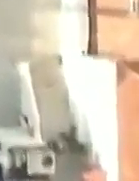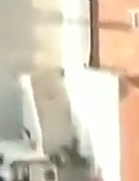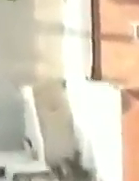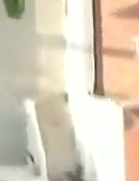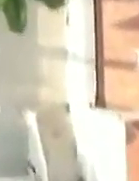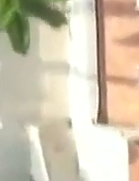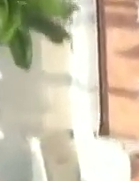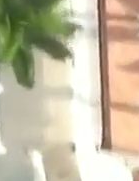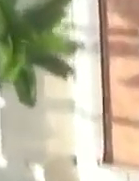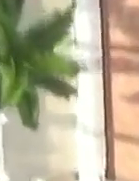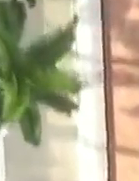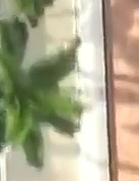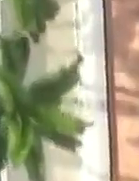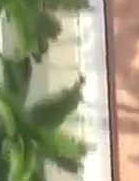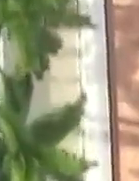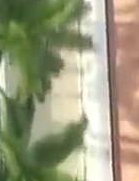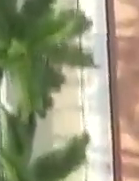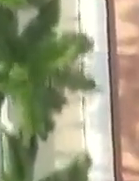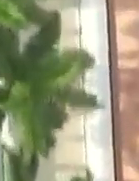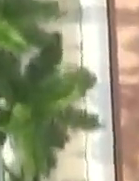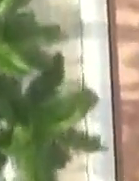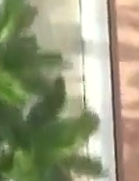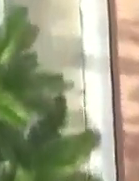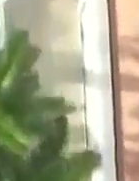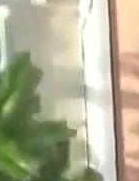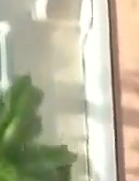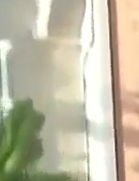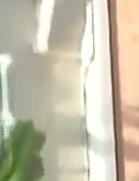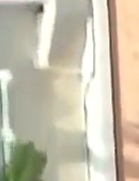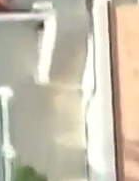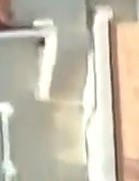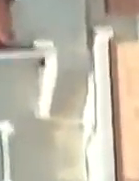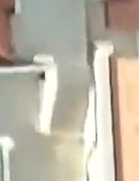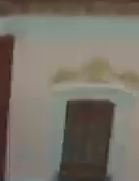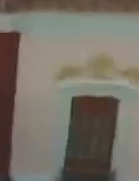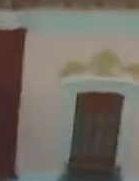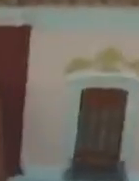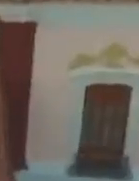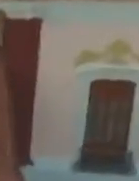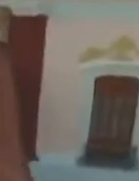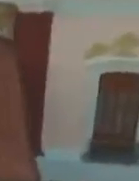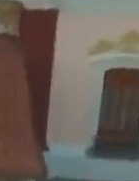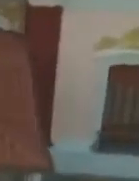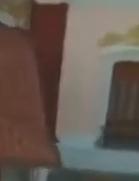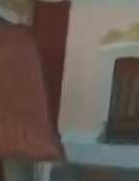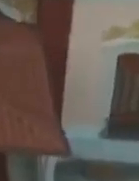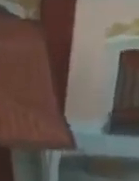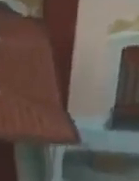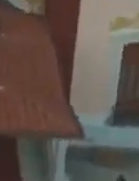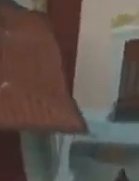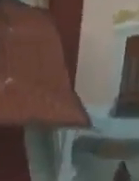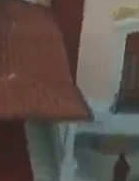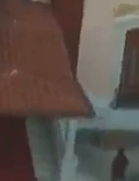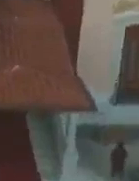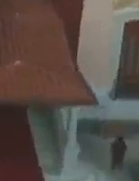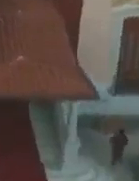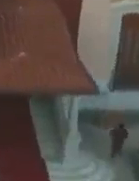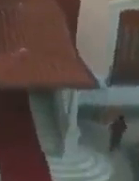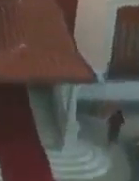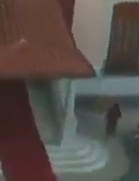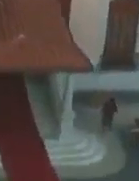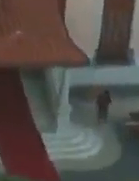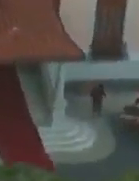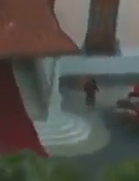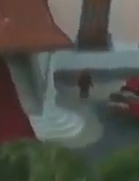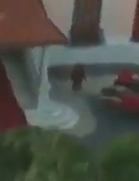del año 2021 la complementariedad y el carácter institucional ha prevalecido dentro de lo que ha sido